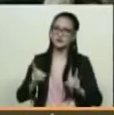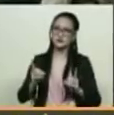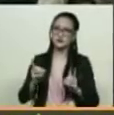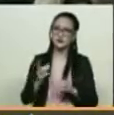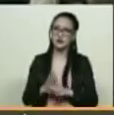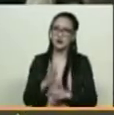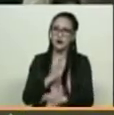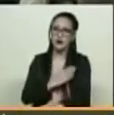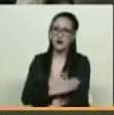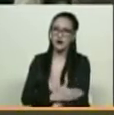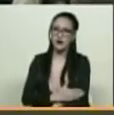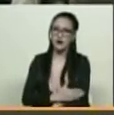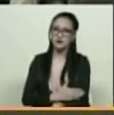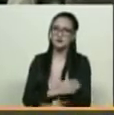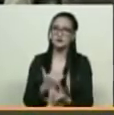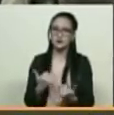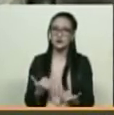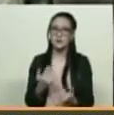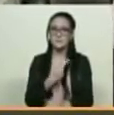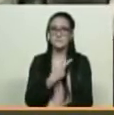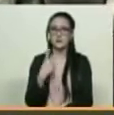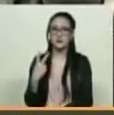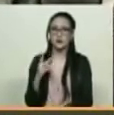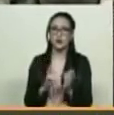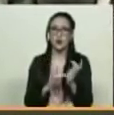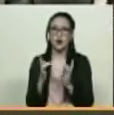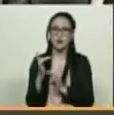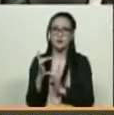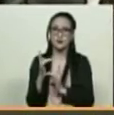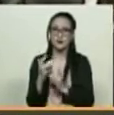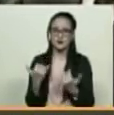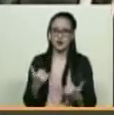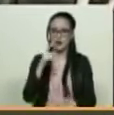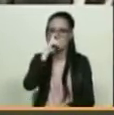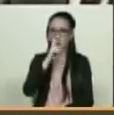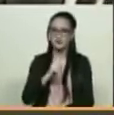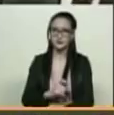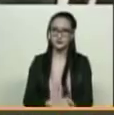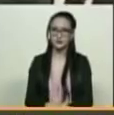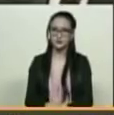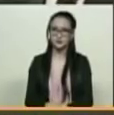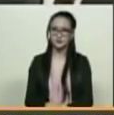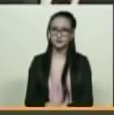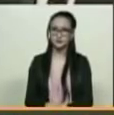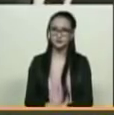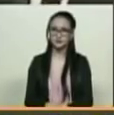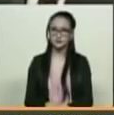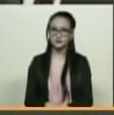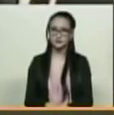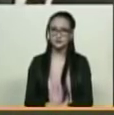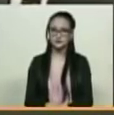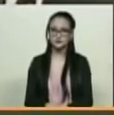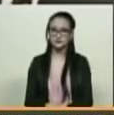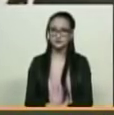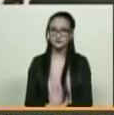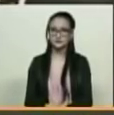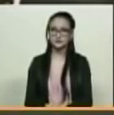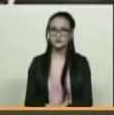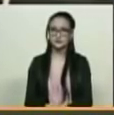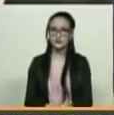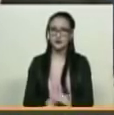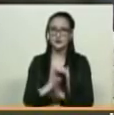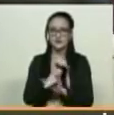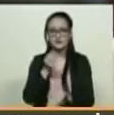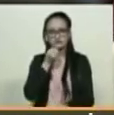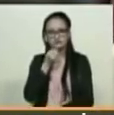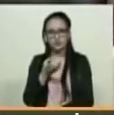se realizara el 22 de abril del presente año. Una vez publicada la fecha